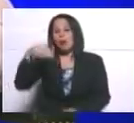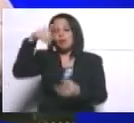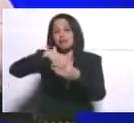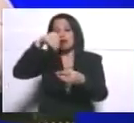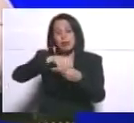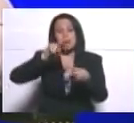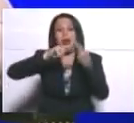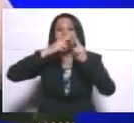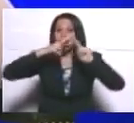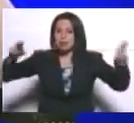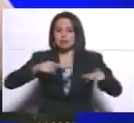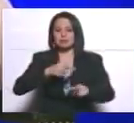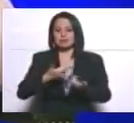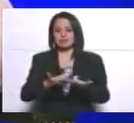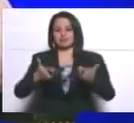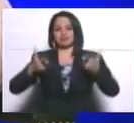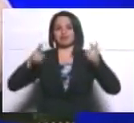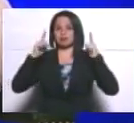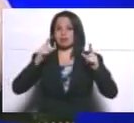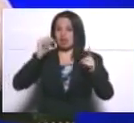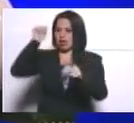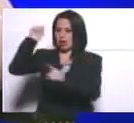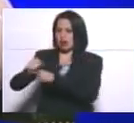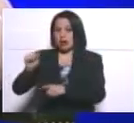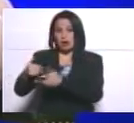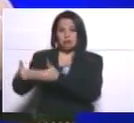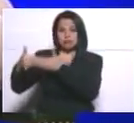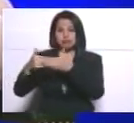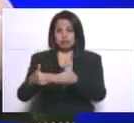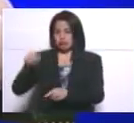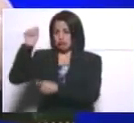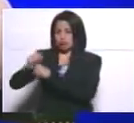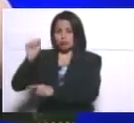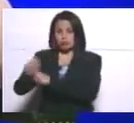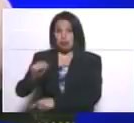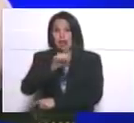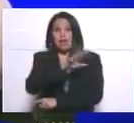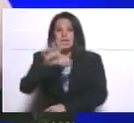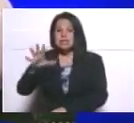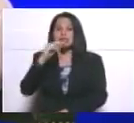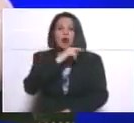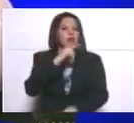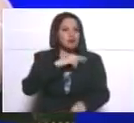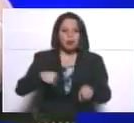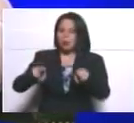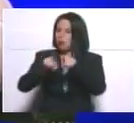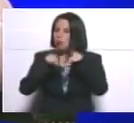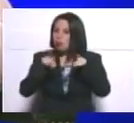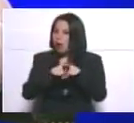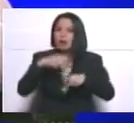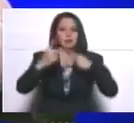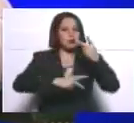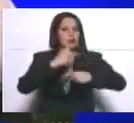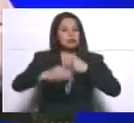la soberanía. Se dio un voto antiimperialista, como se dio también el 15 de octubre, en este proceso electoral